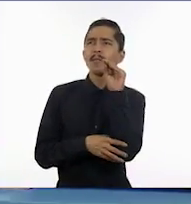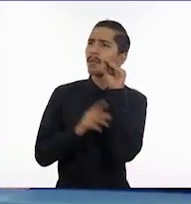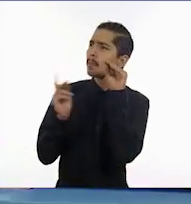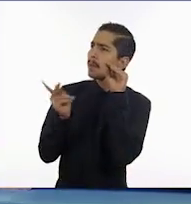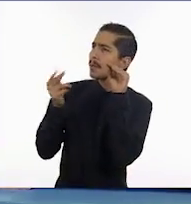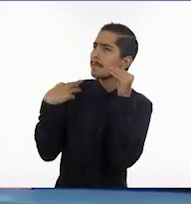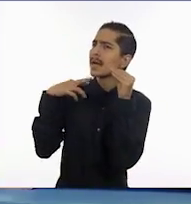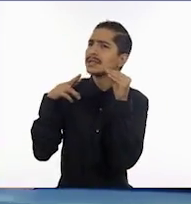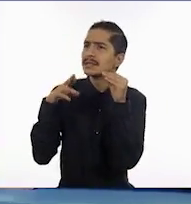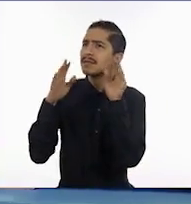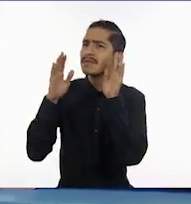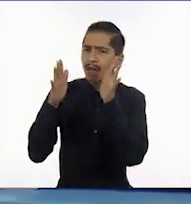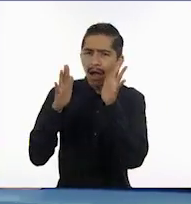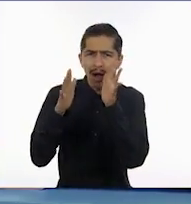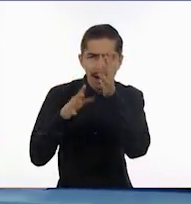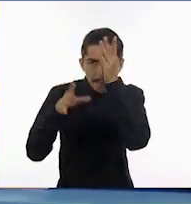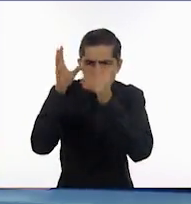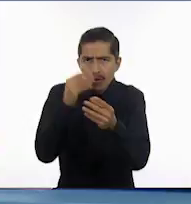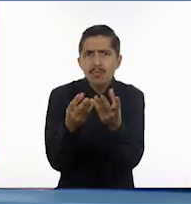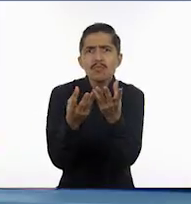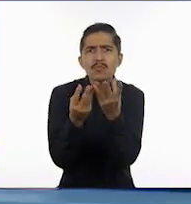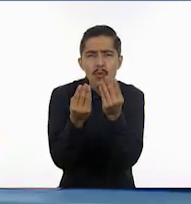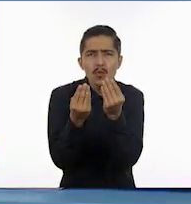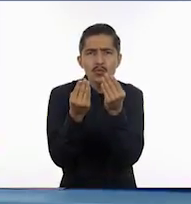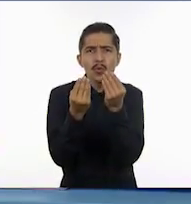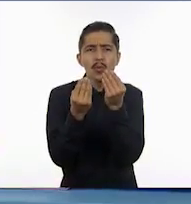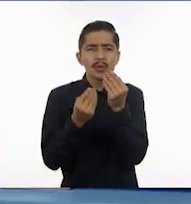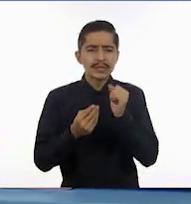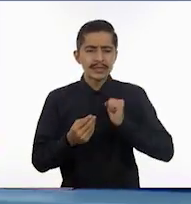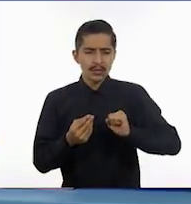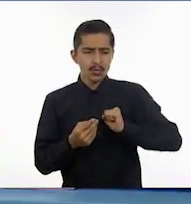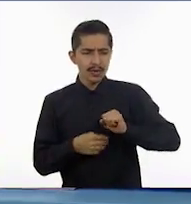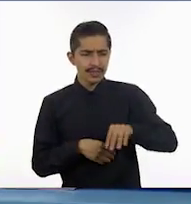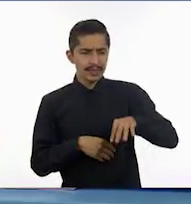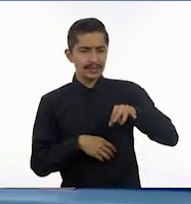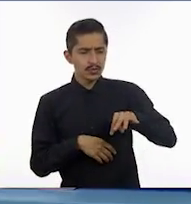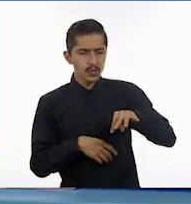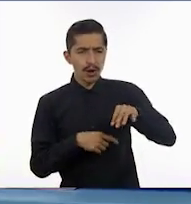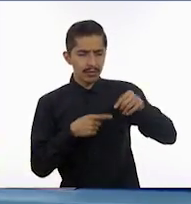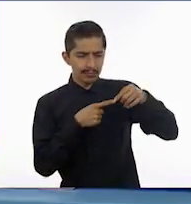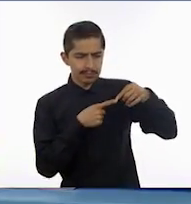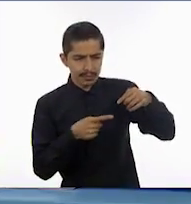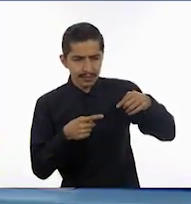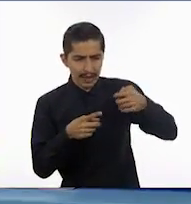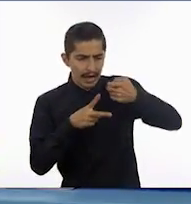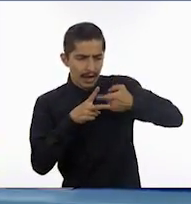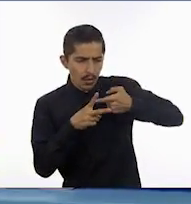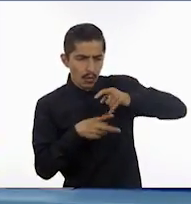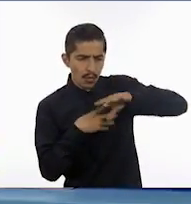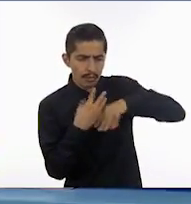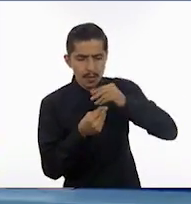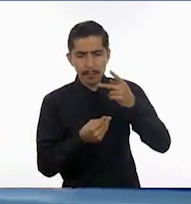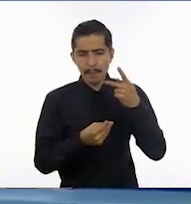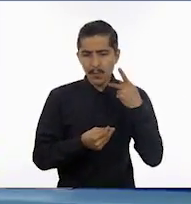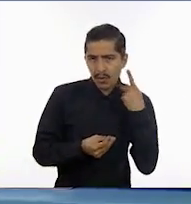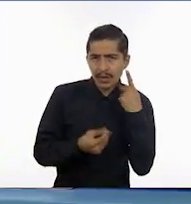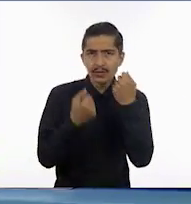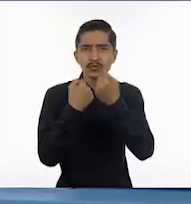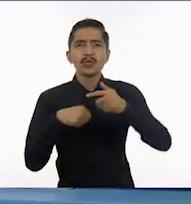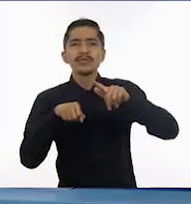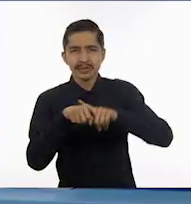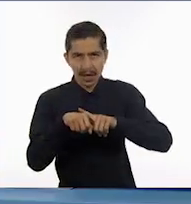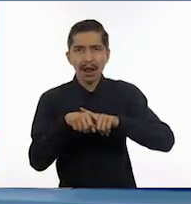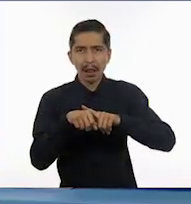hemos aprendido mucho sobre la primera mitad del siglo XIX en el ámbito económico, político y